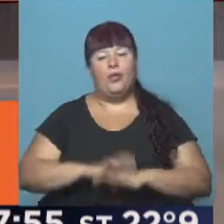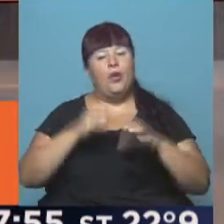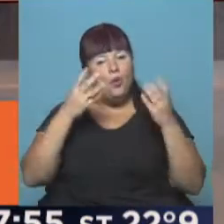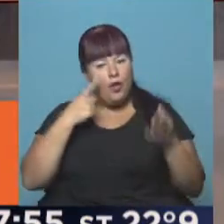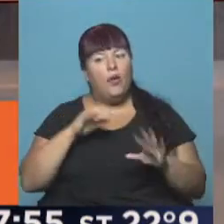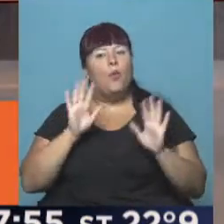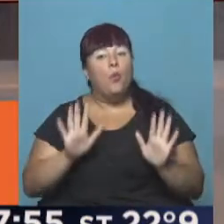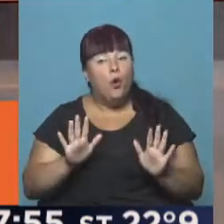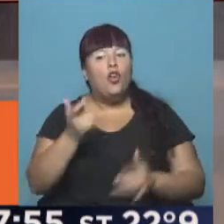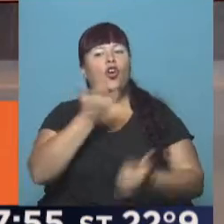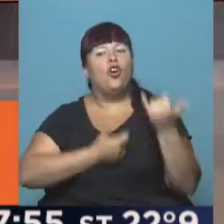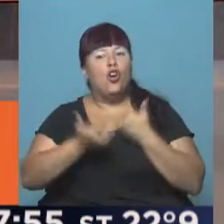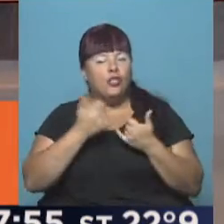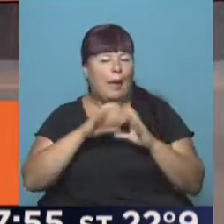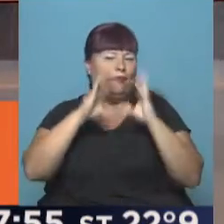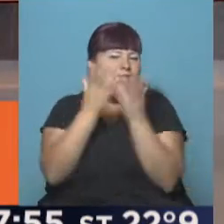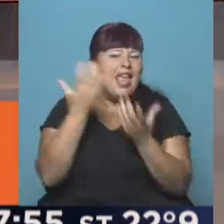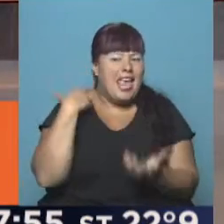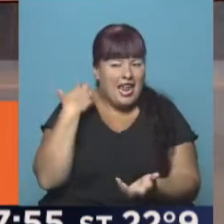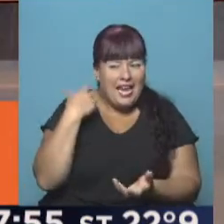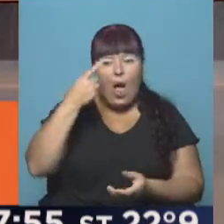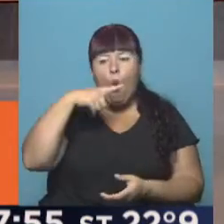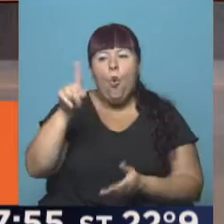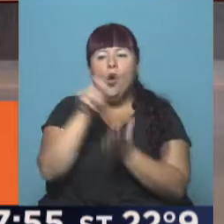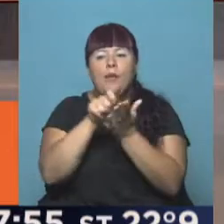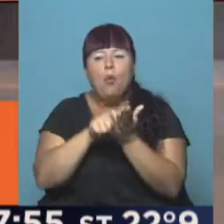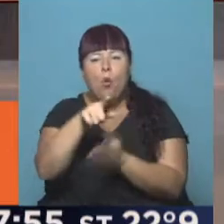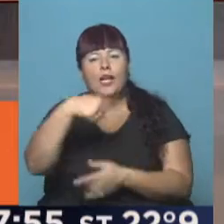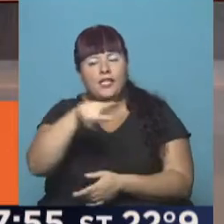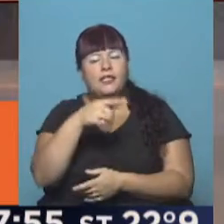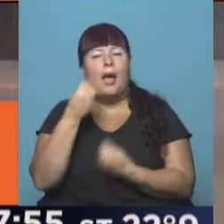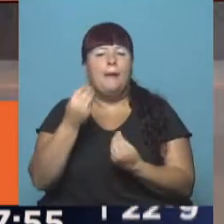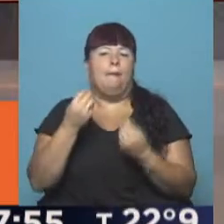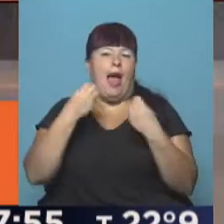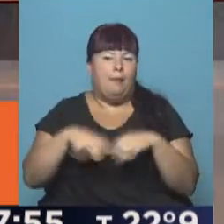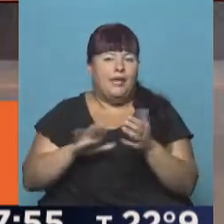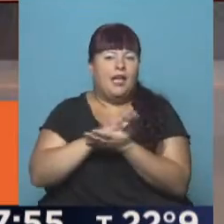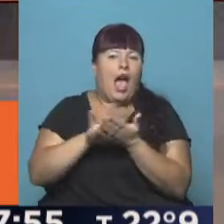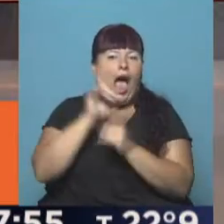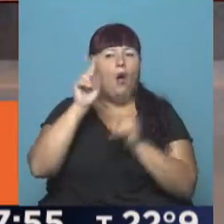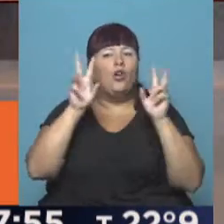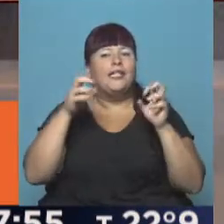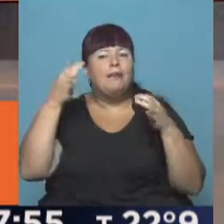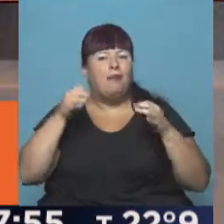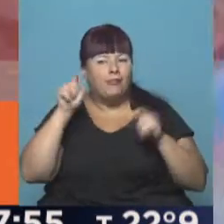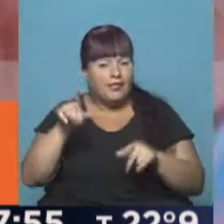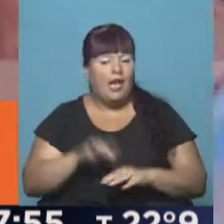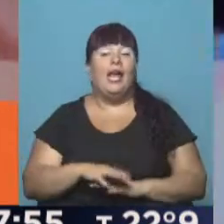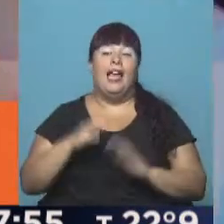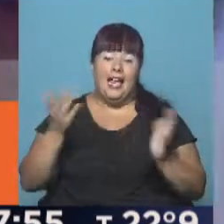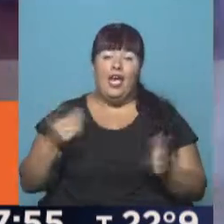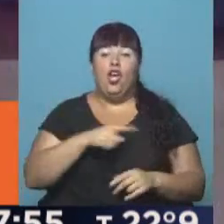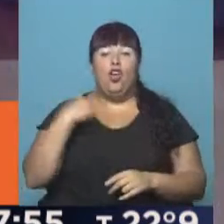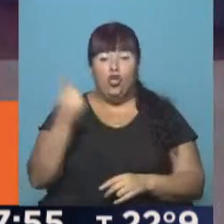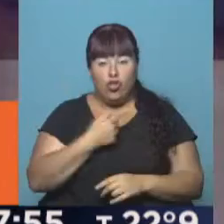días. Bueno, dígame en líneas generales el último relevamiento que han hecho para comenzar a tratar algunos temas en particular. Sí, bueno,